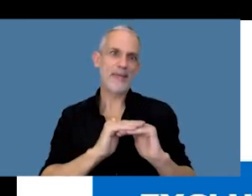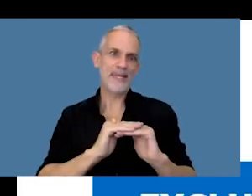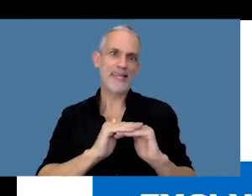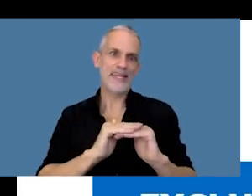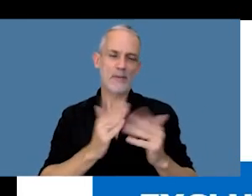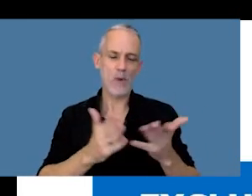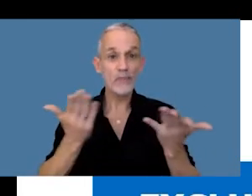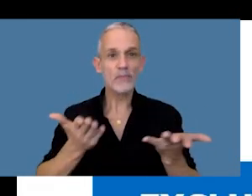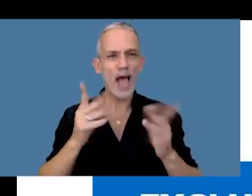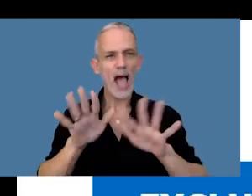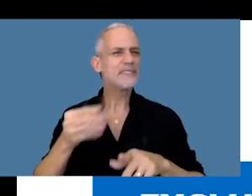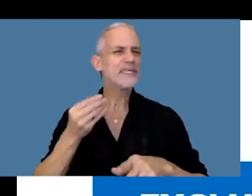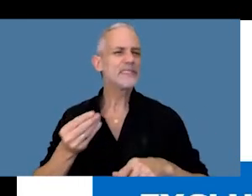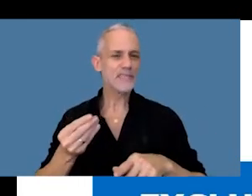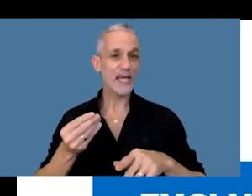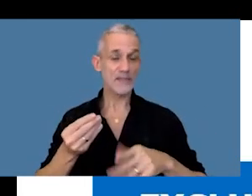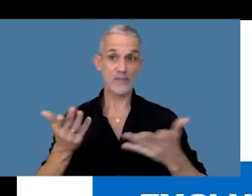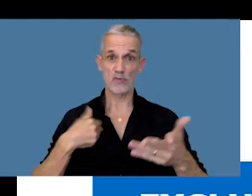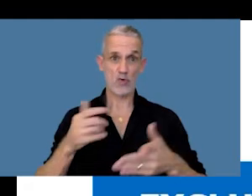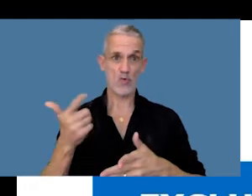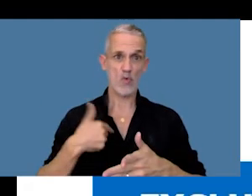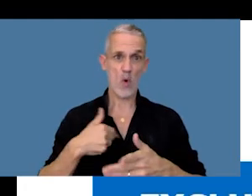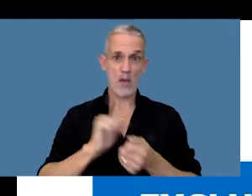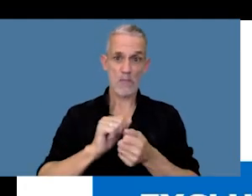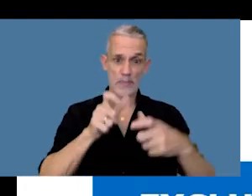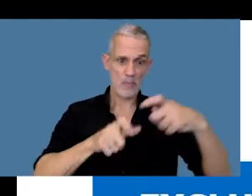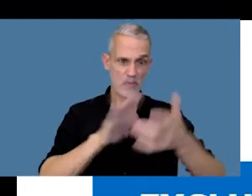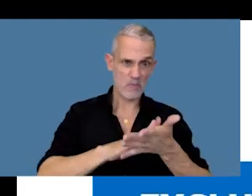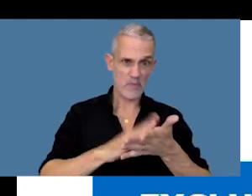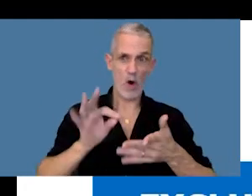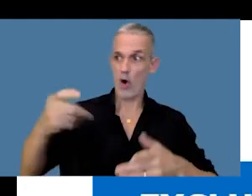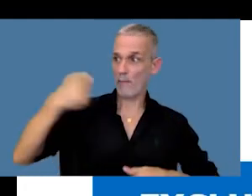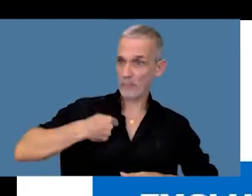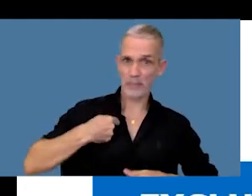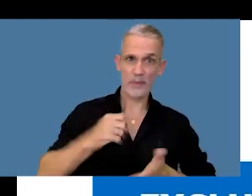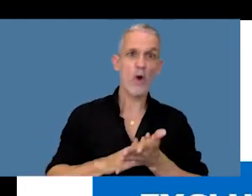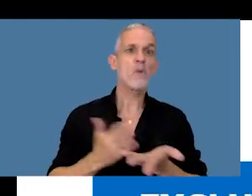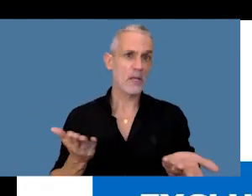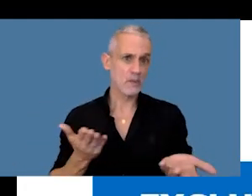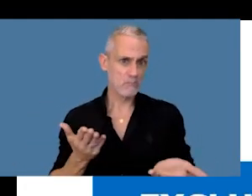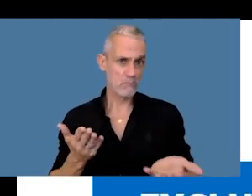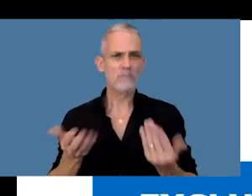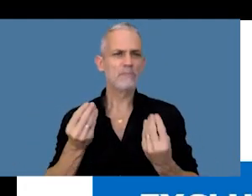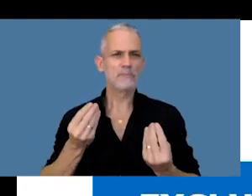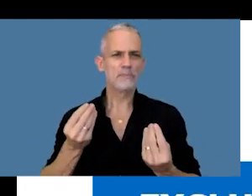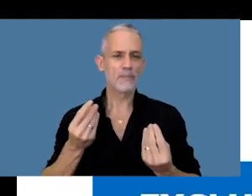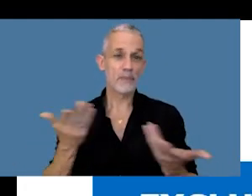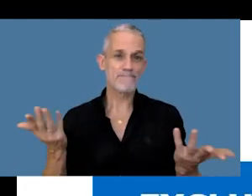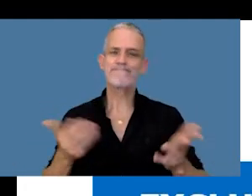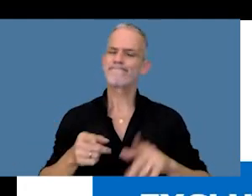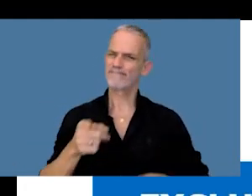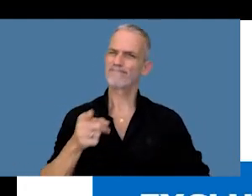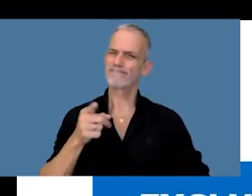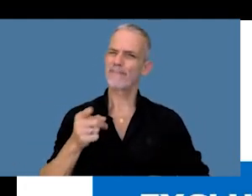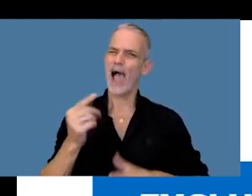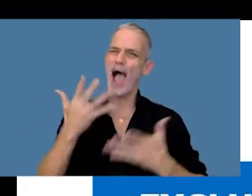en estos casos, obviamente, al no tener emisión de comprobantes o recepción de comprobantes, da clara pauta de que